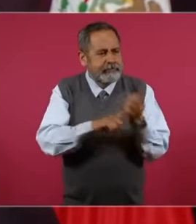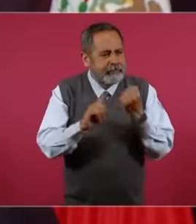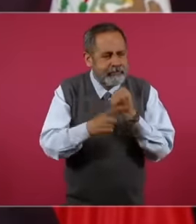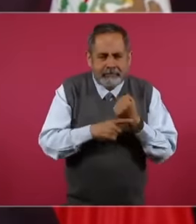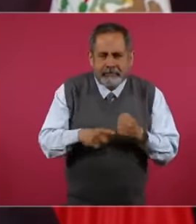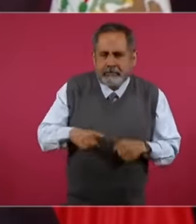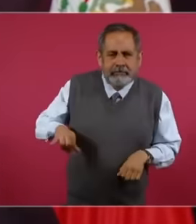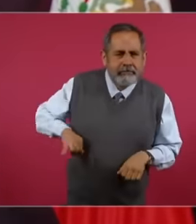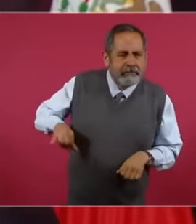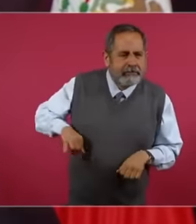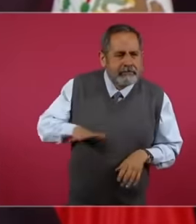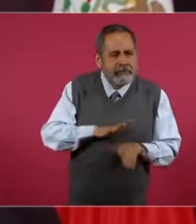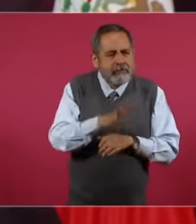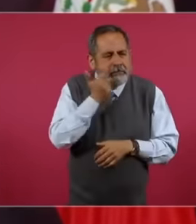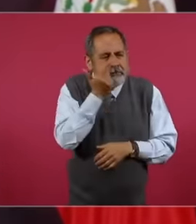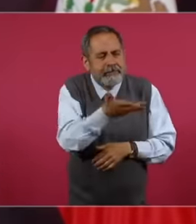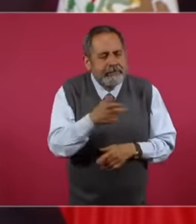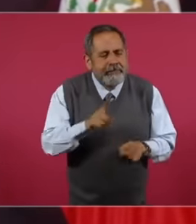obedecen?